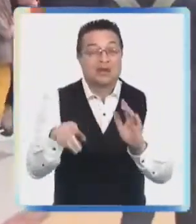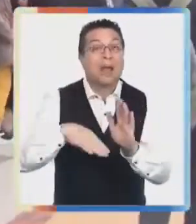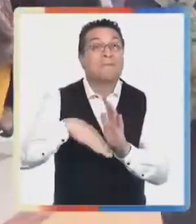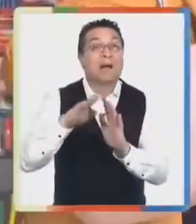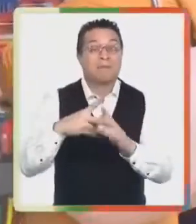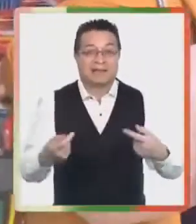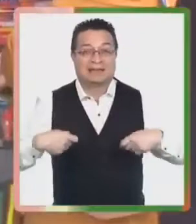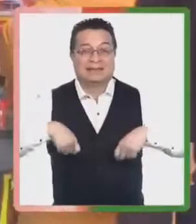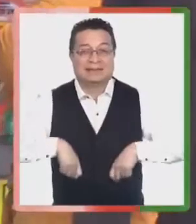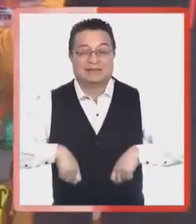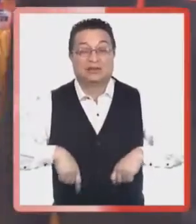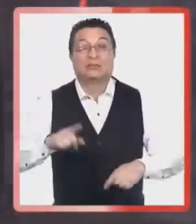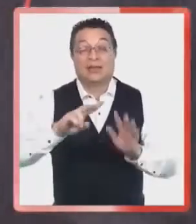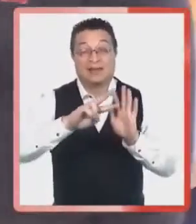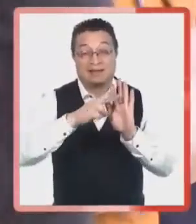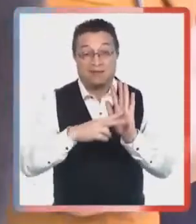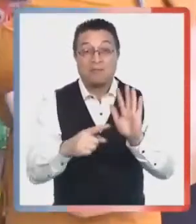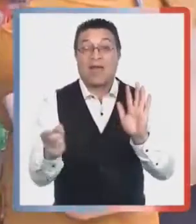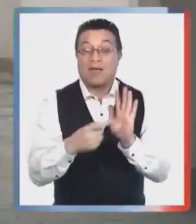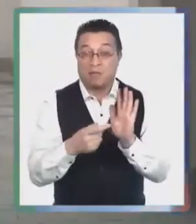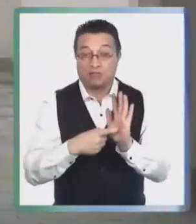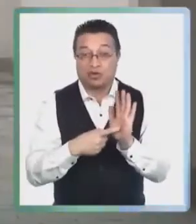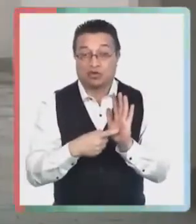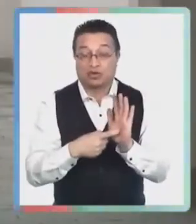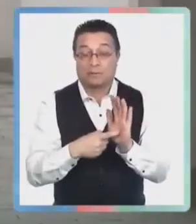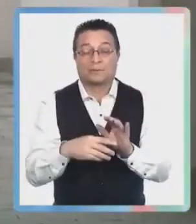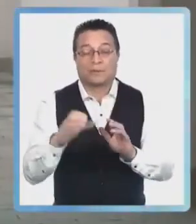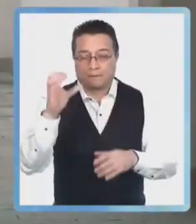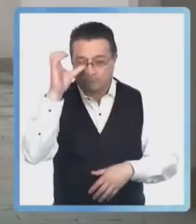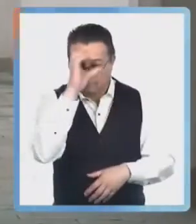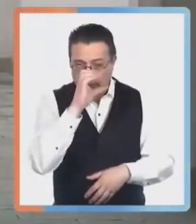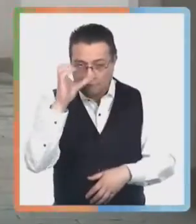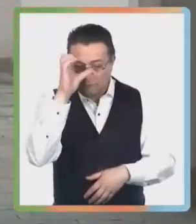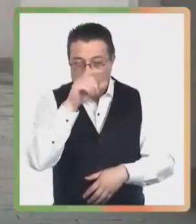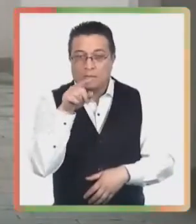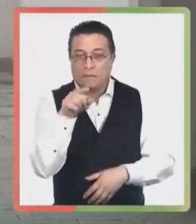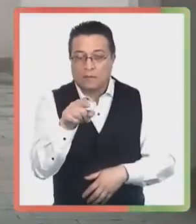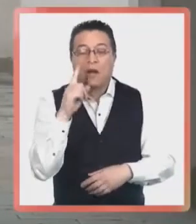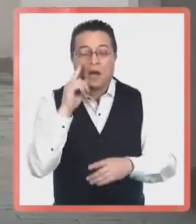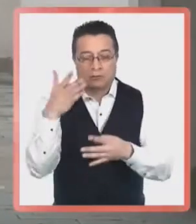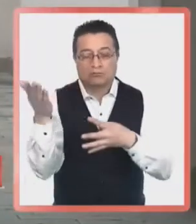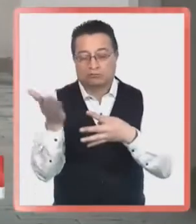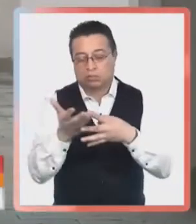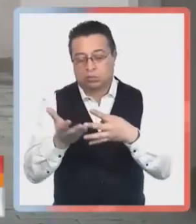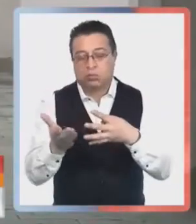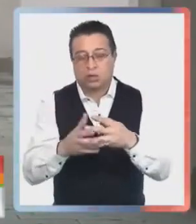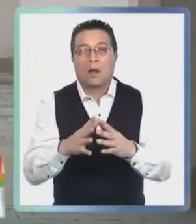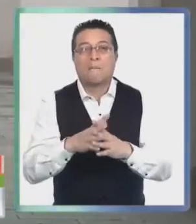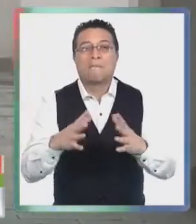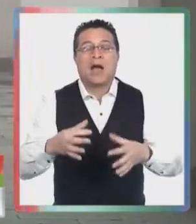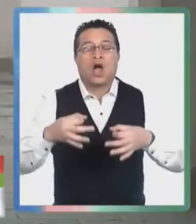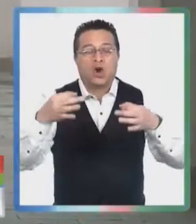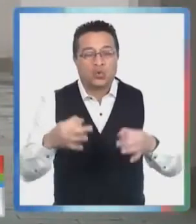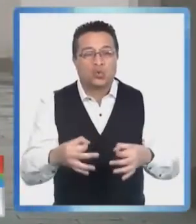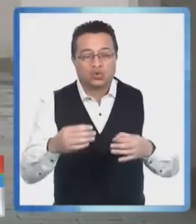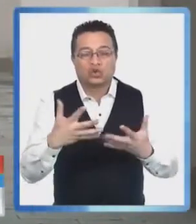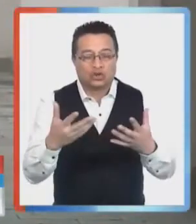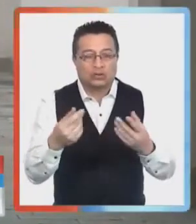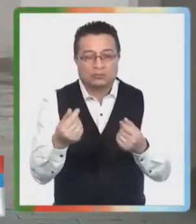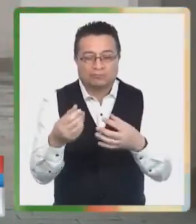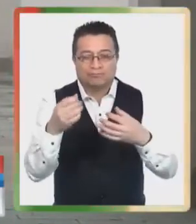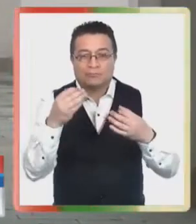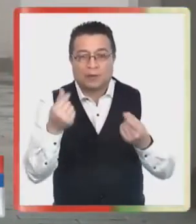mayores ingresos. La reforma tributaria busca que haya una distribución más justa de la riqueza en nuestro